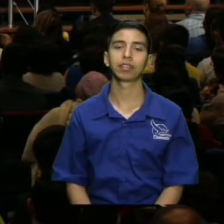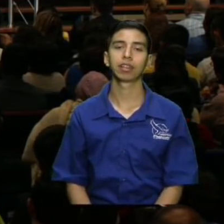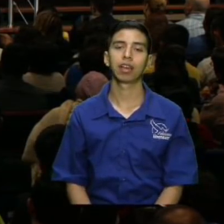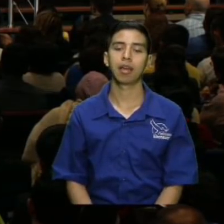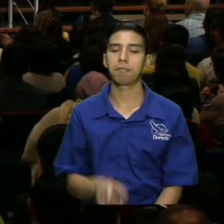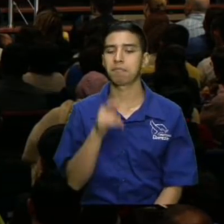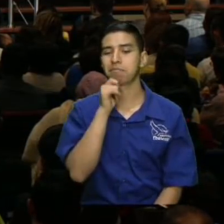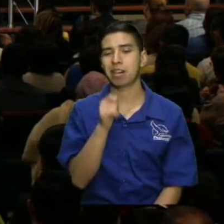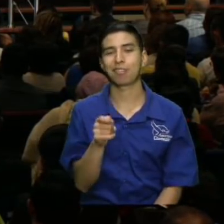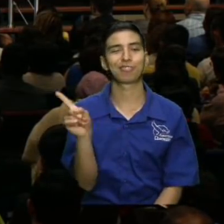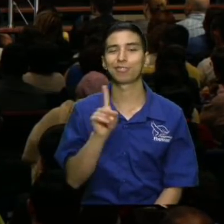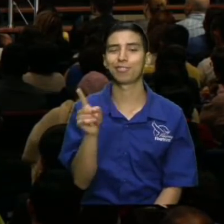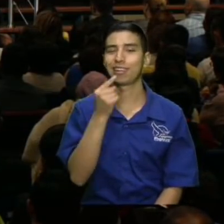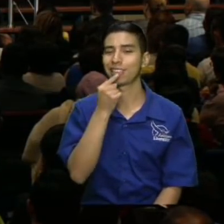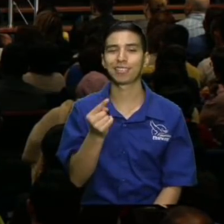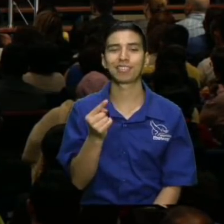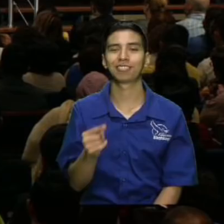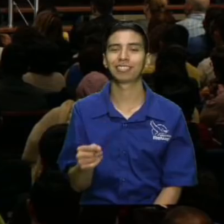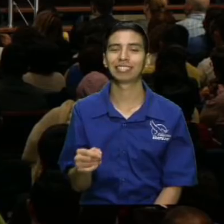Mejor ya ni le cuento con qué fui a buscar.